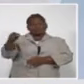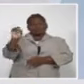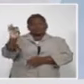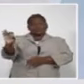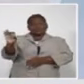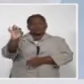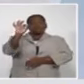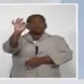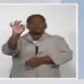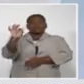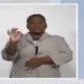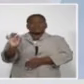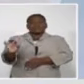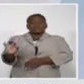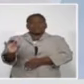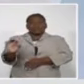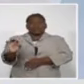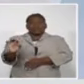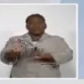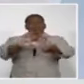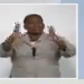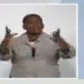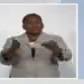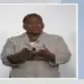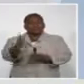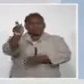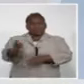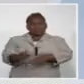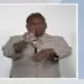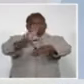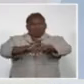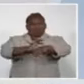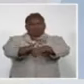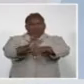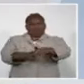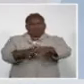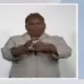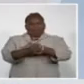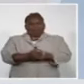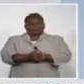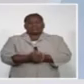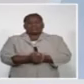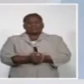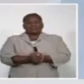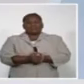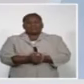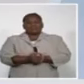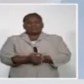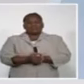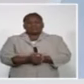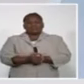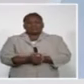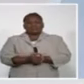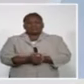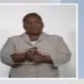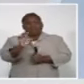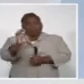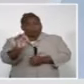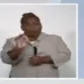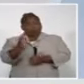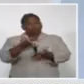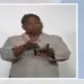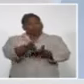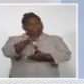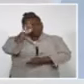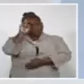98,7% de todos los que han estado con la enfermedad, o que en estos momentos se mantienen